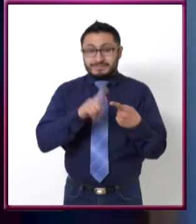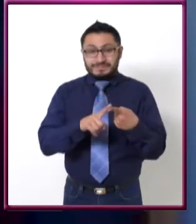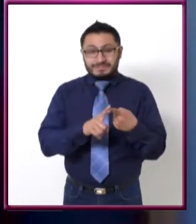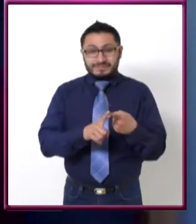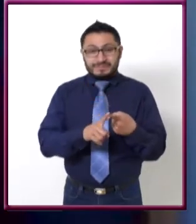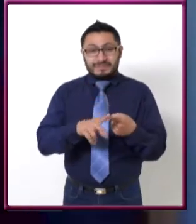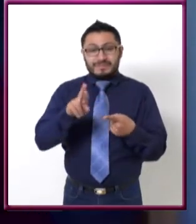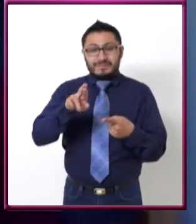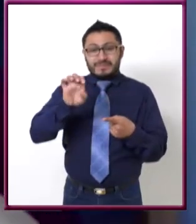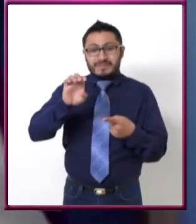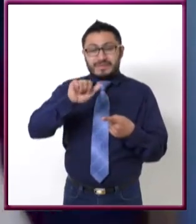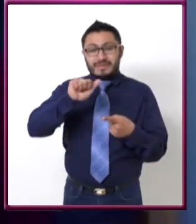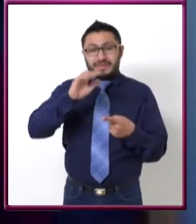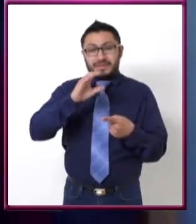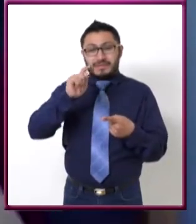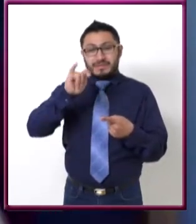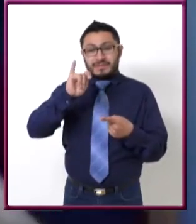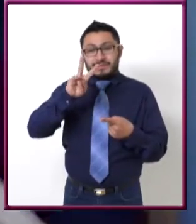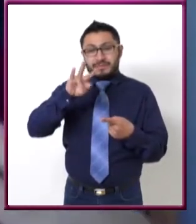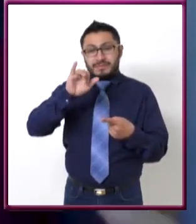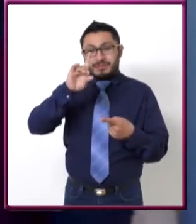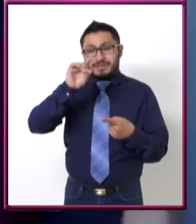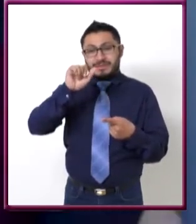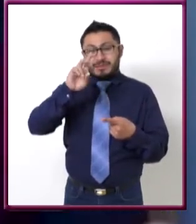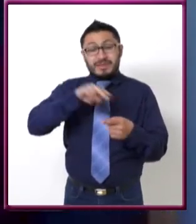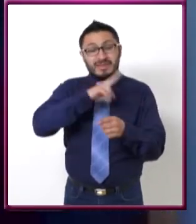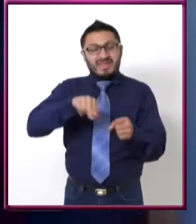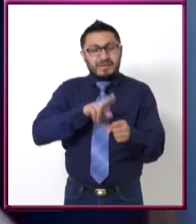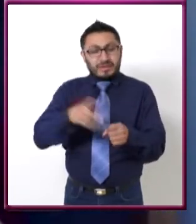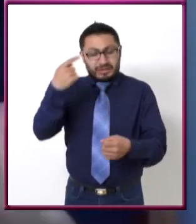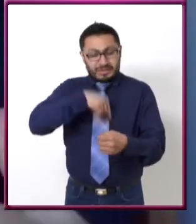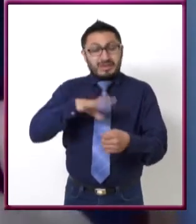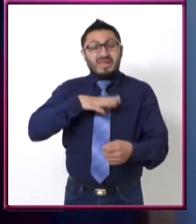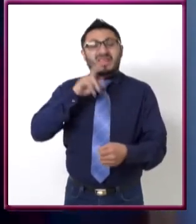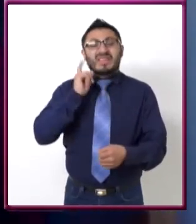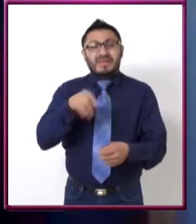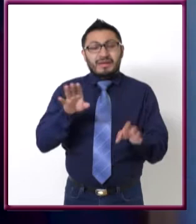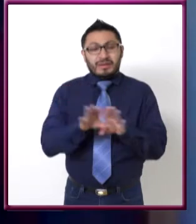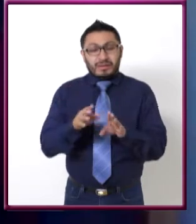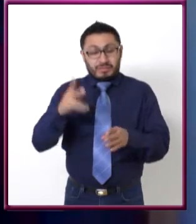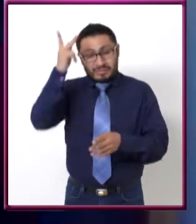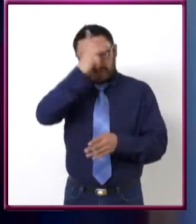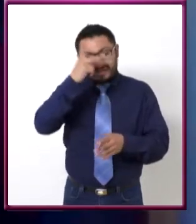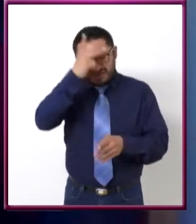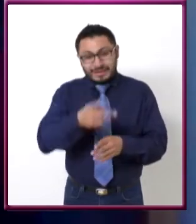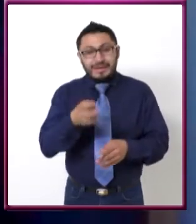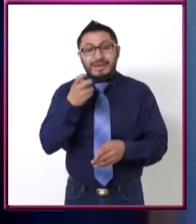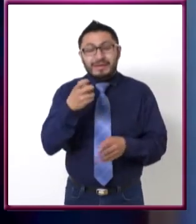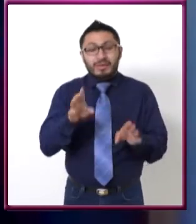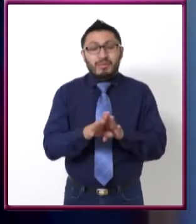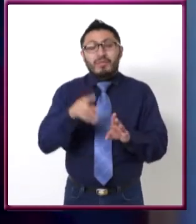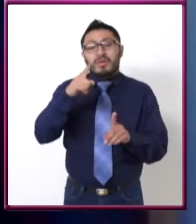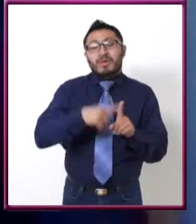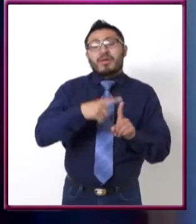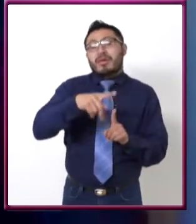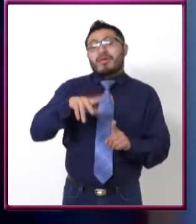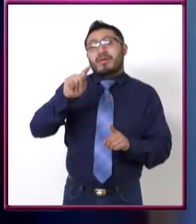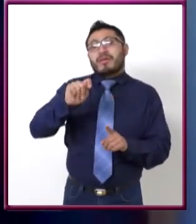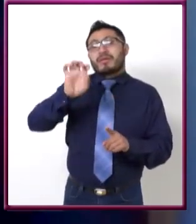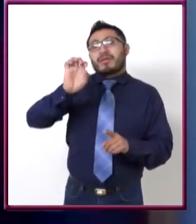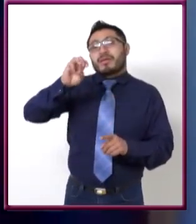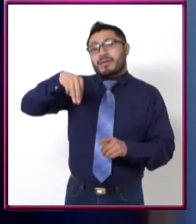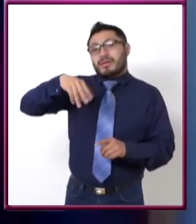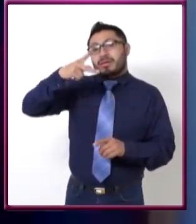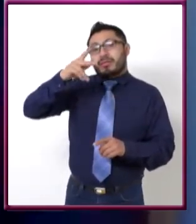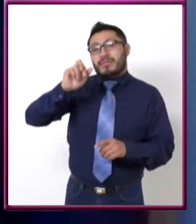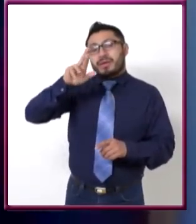Primero, de la reactividad natural que tenemos, que es lo que se ha denominado en psicología el